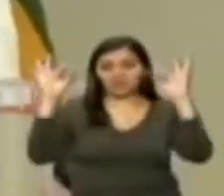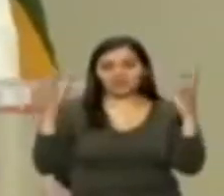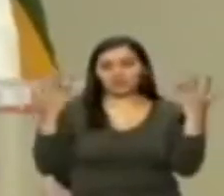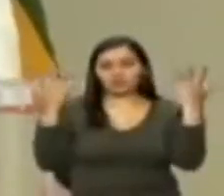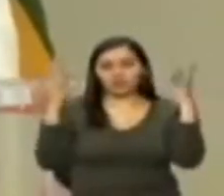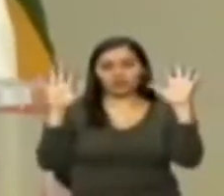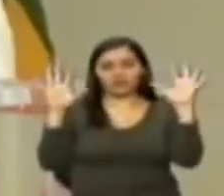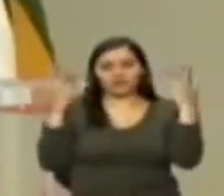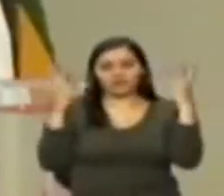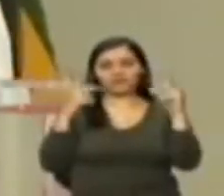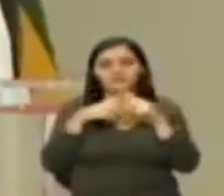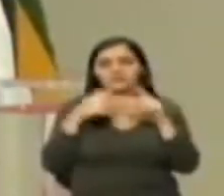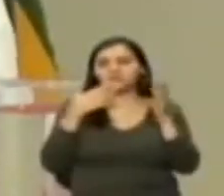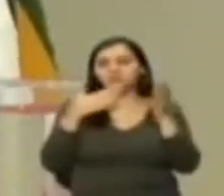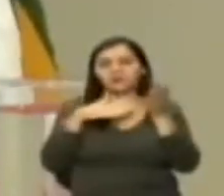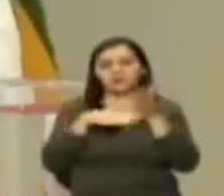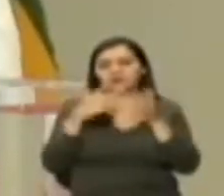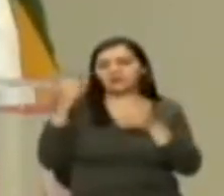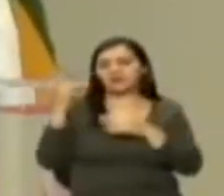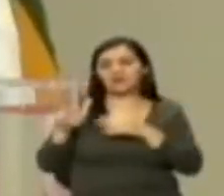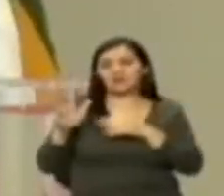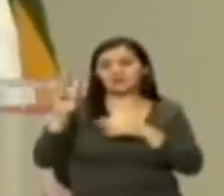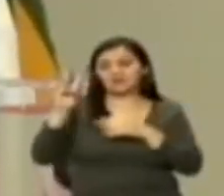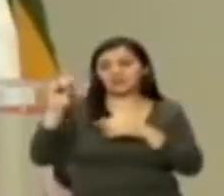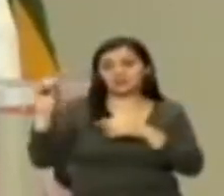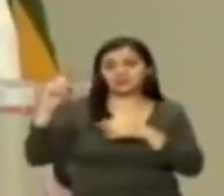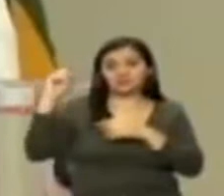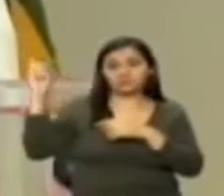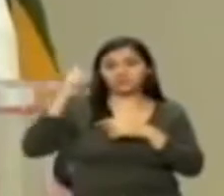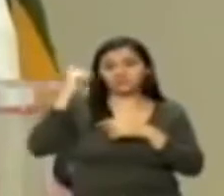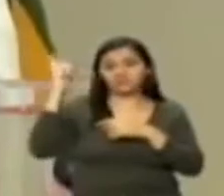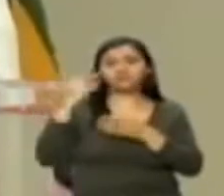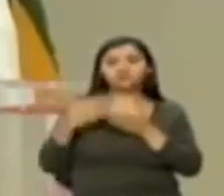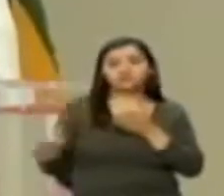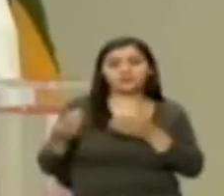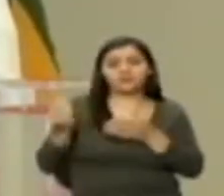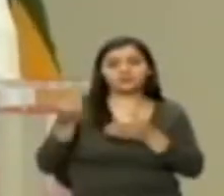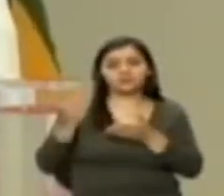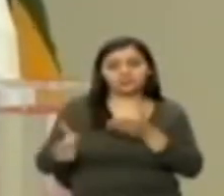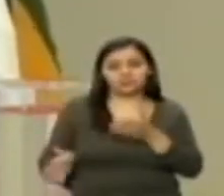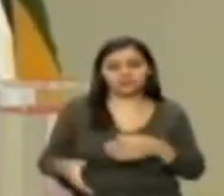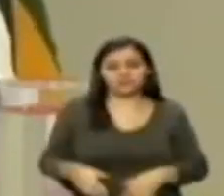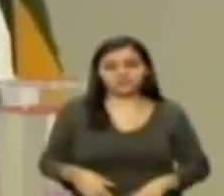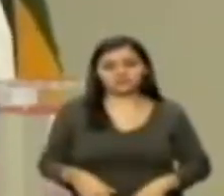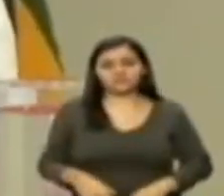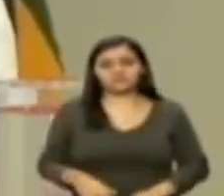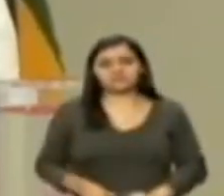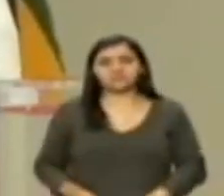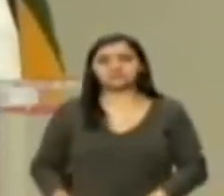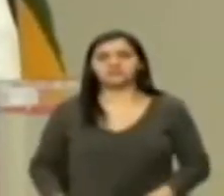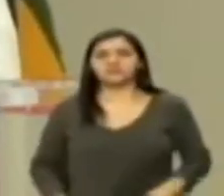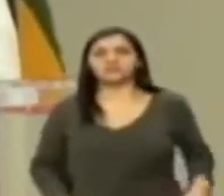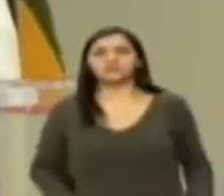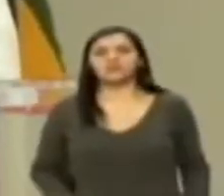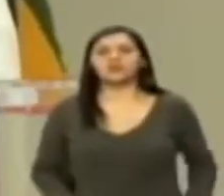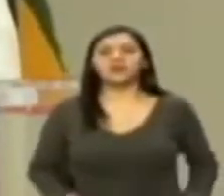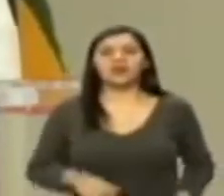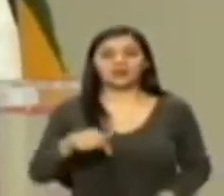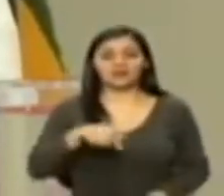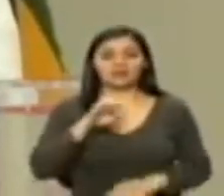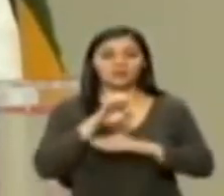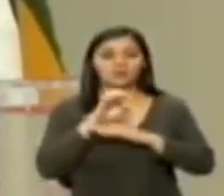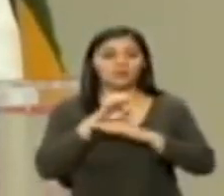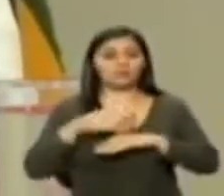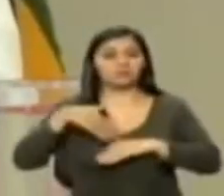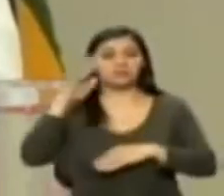hacer Hidro Santiago, 3.600 megavatios, ¿qué hago con tanta energía? Por si acaso, todo lo que se ha hecho en la historia es 3.000 megavatios.